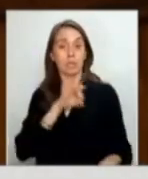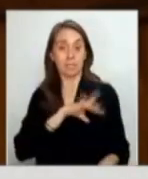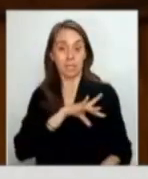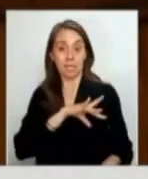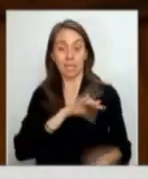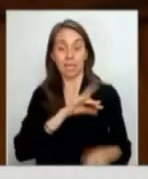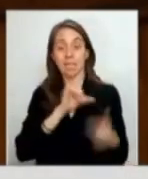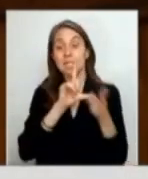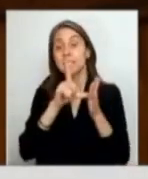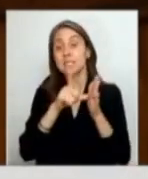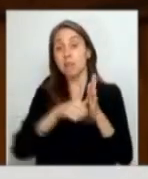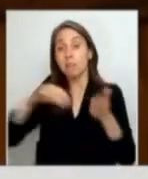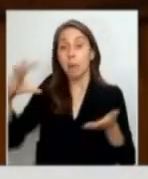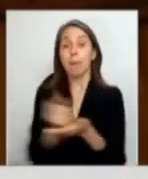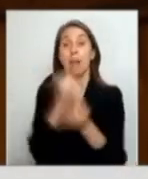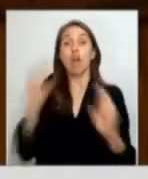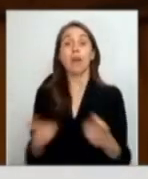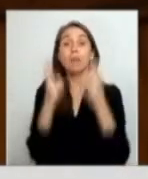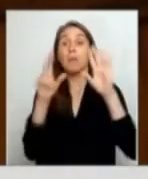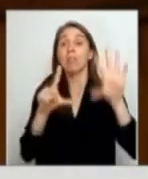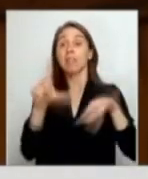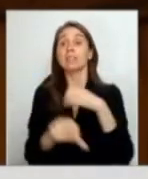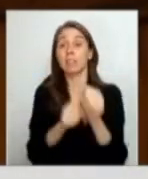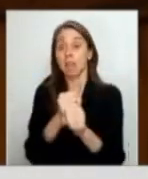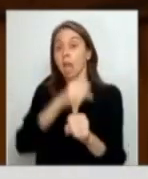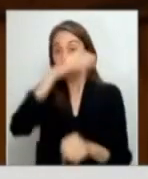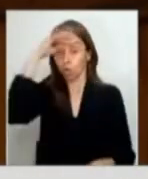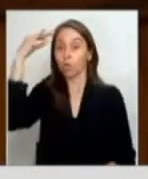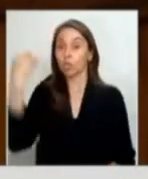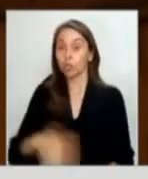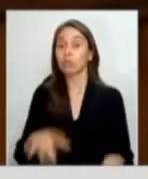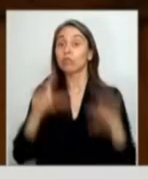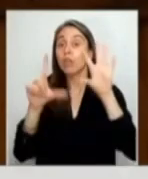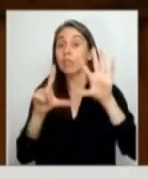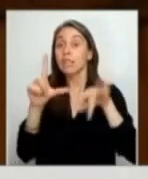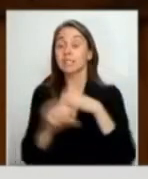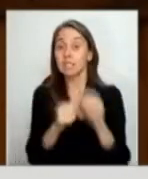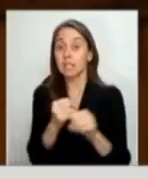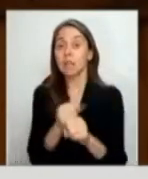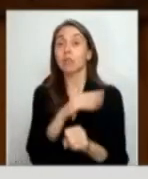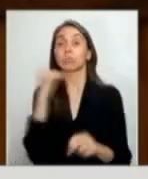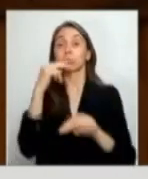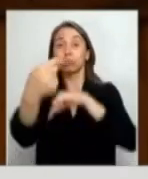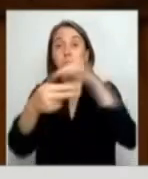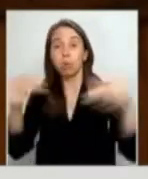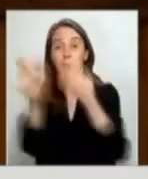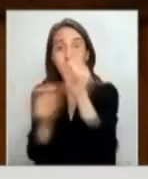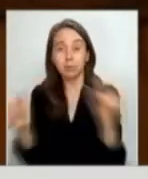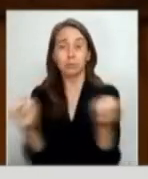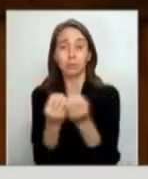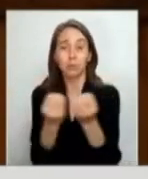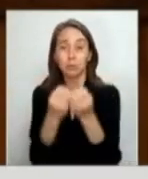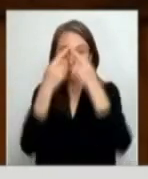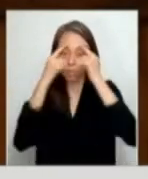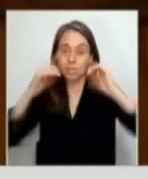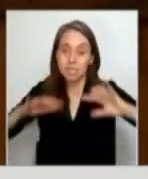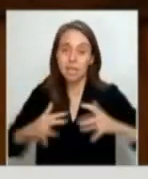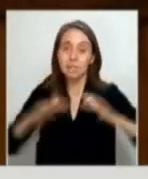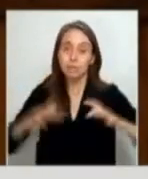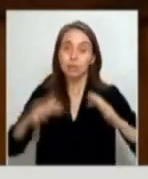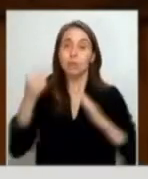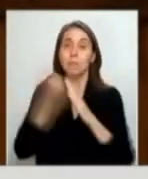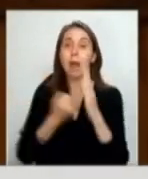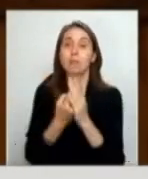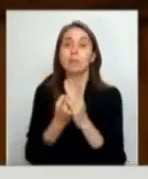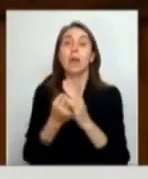años recuperarla. 17 años, costó vidas y el esfuerzo de muchos, a quienes por lo demás aprovecho de reconocer